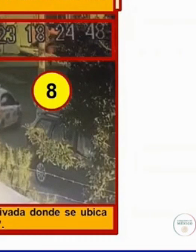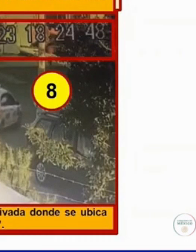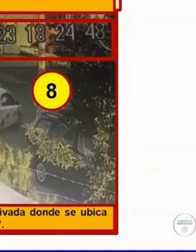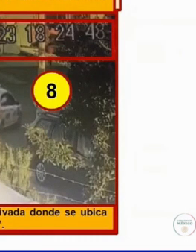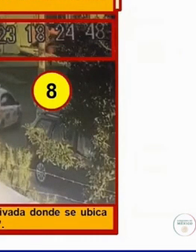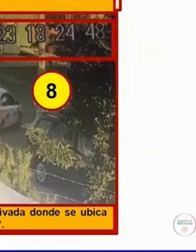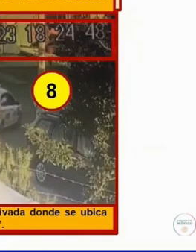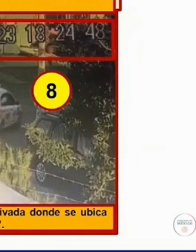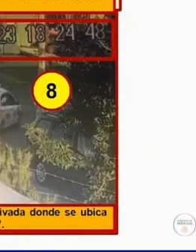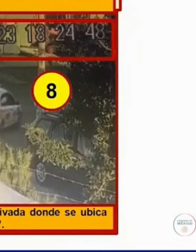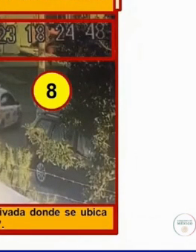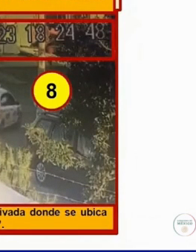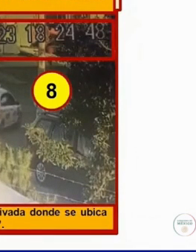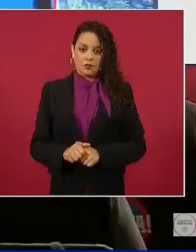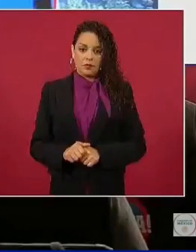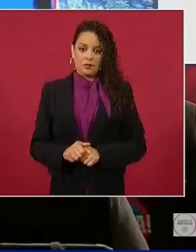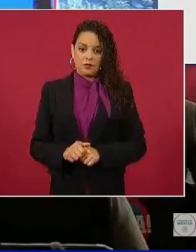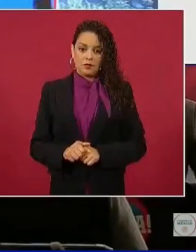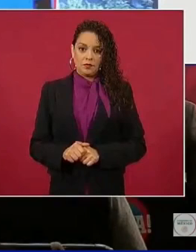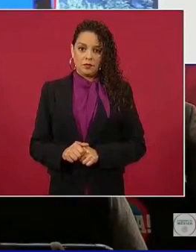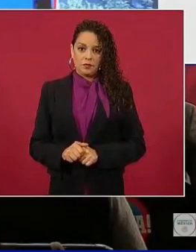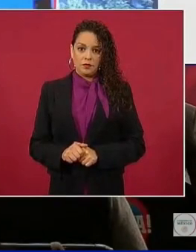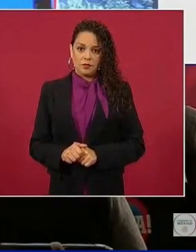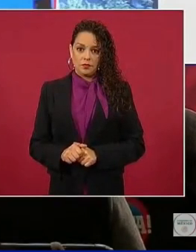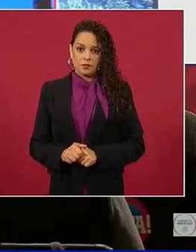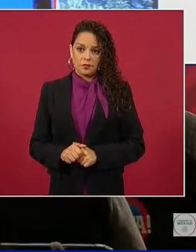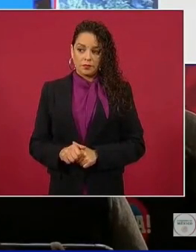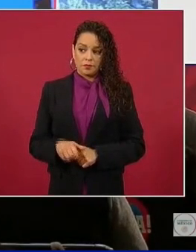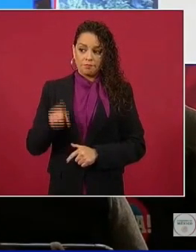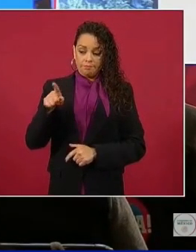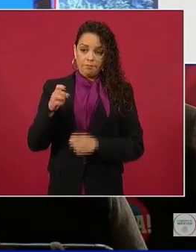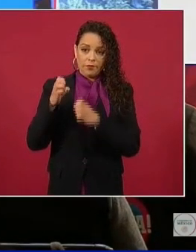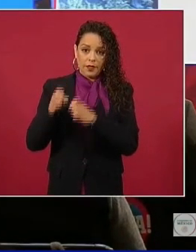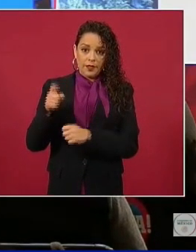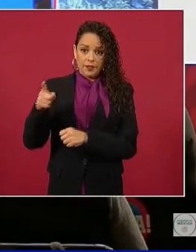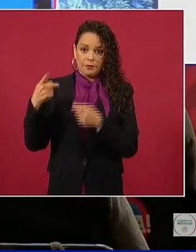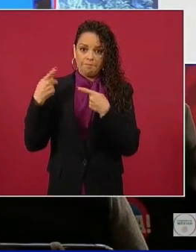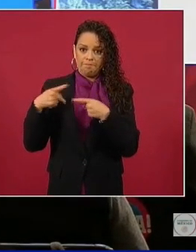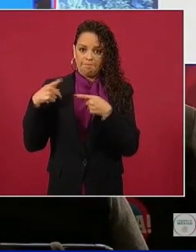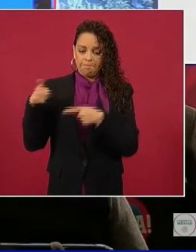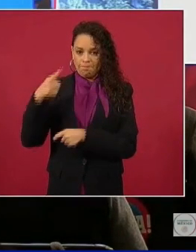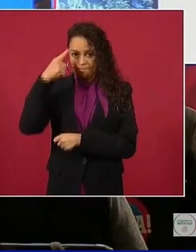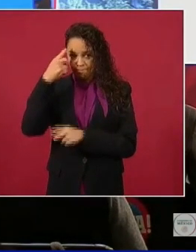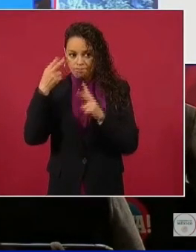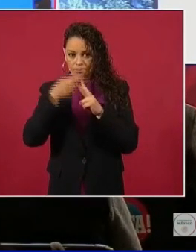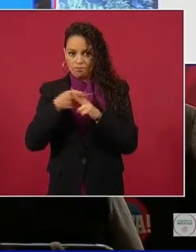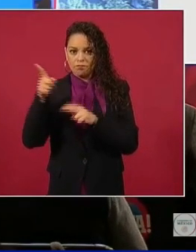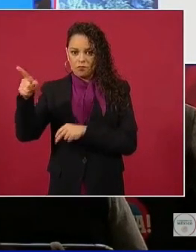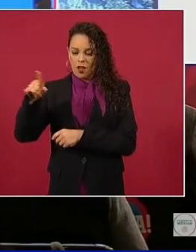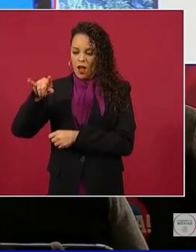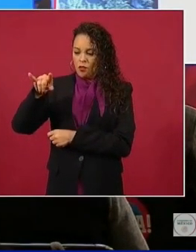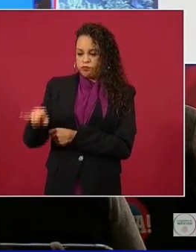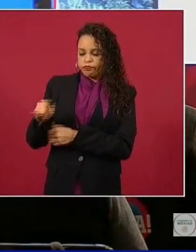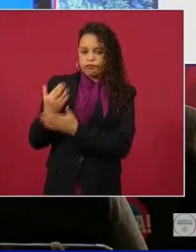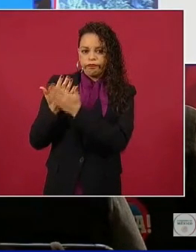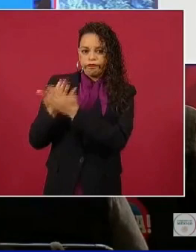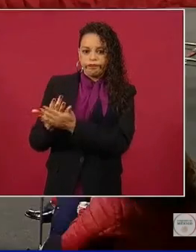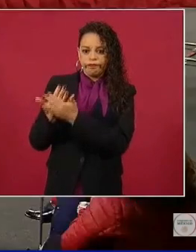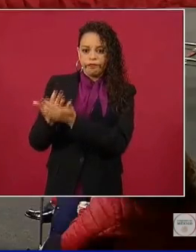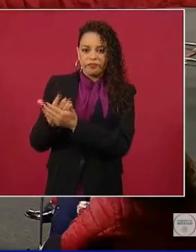ahí estuvieron los perpetradores por ahí se estacionó el taxi por ahí estuvieron